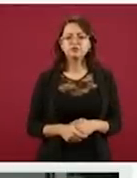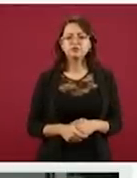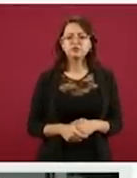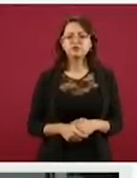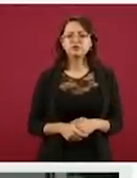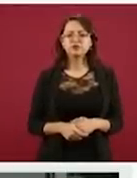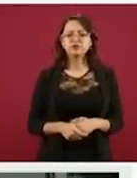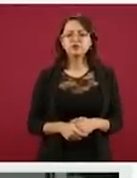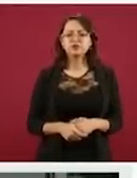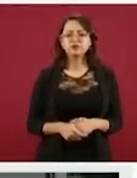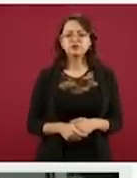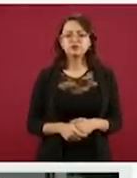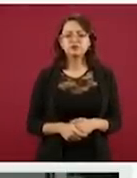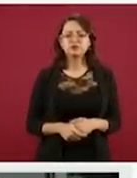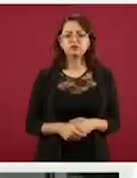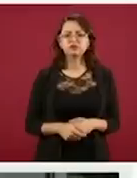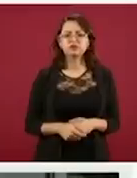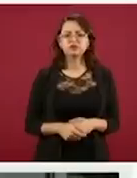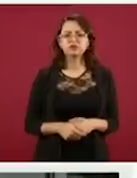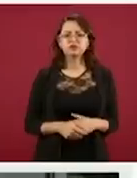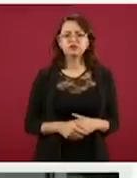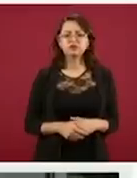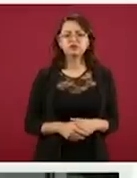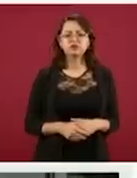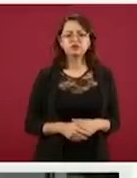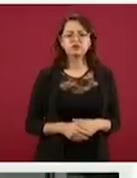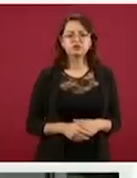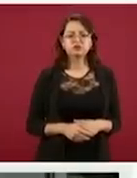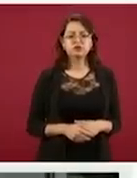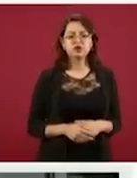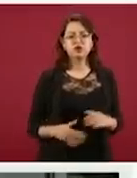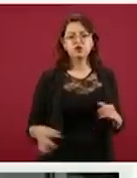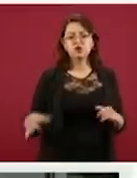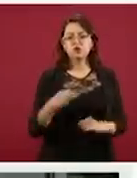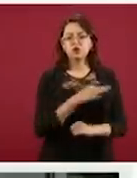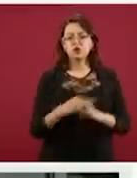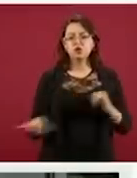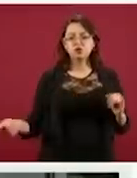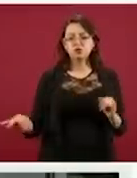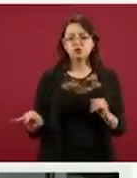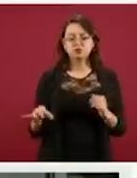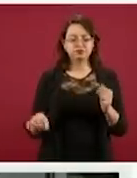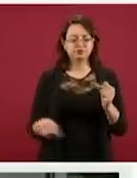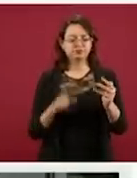Okay. Señor presidente. Pero termino. Ajá. Y lo tercero